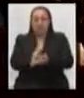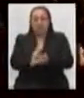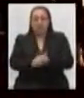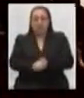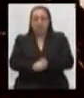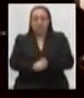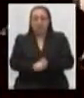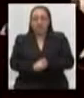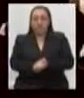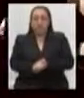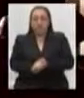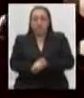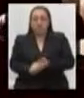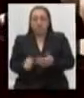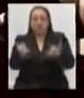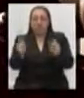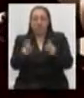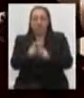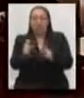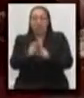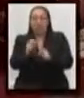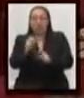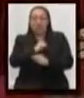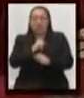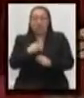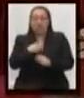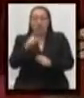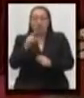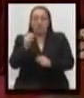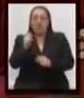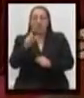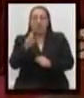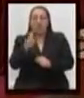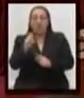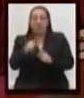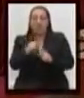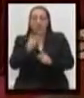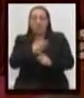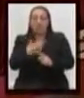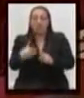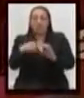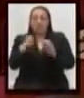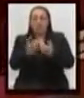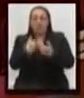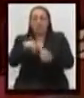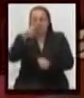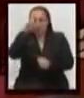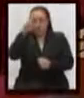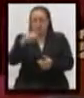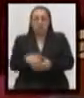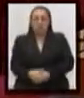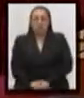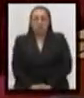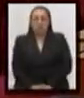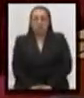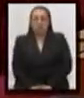A continuación, las palabras del señor Luis Alba Castro, presidente del Congreso de la